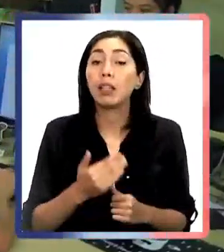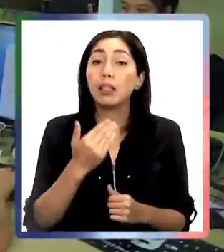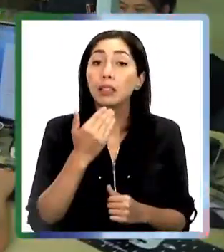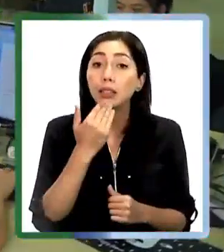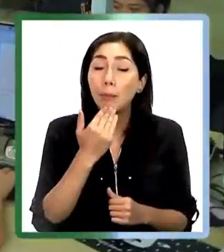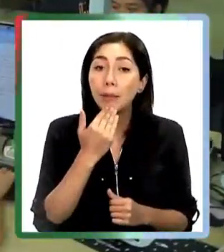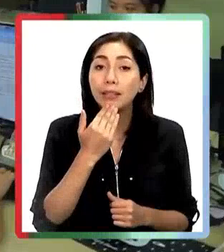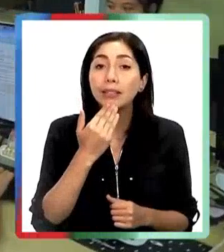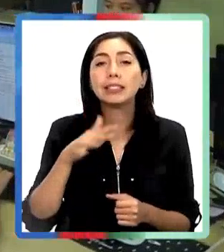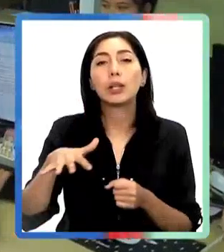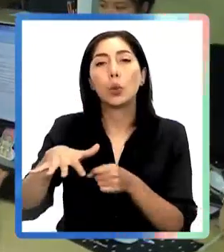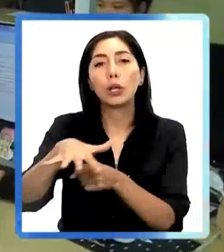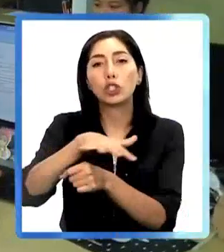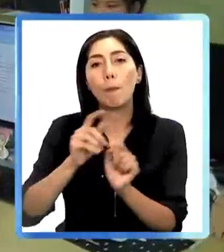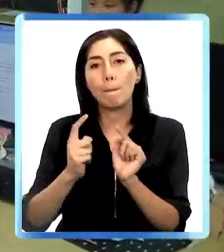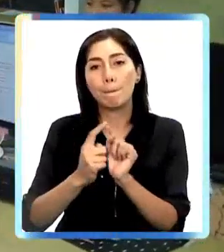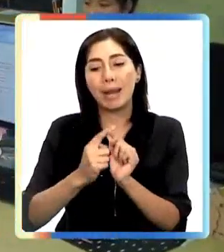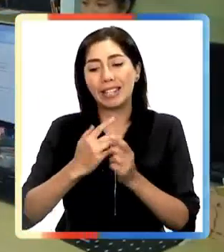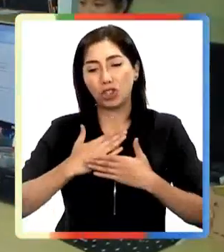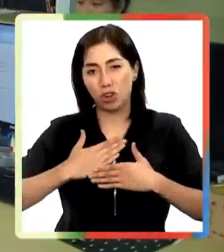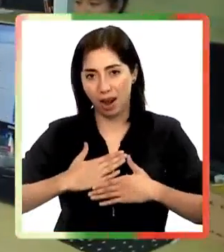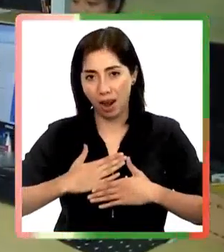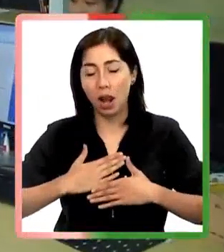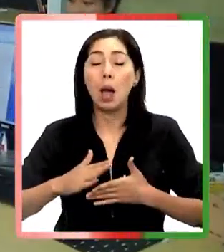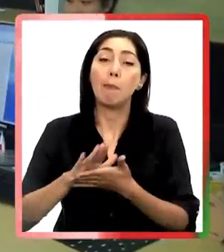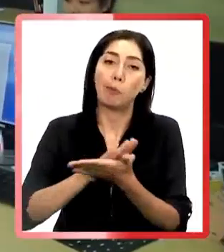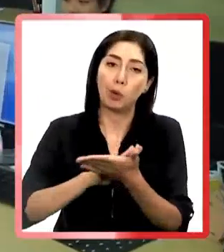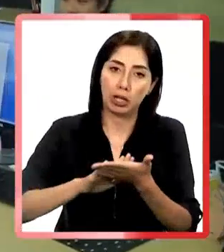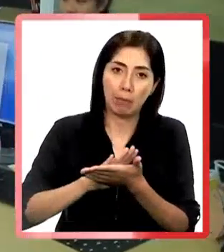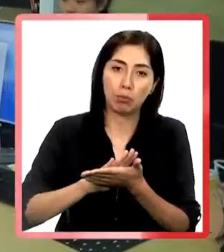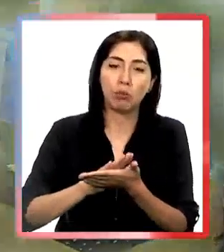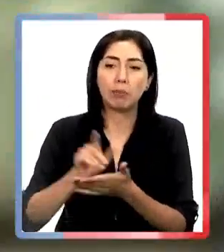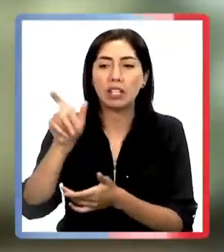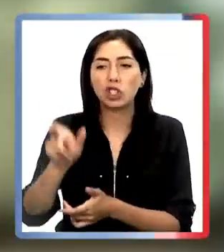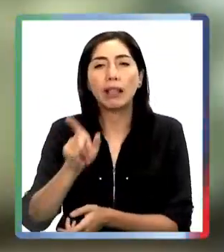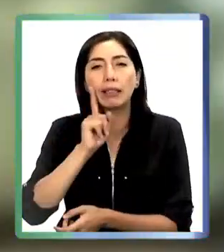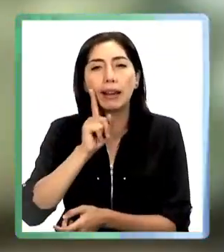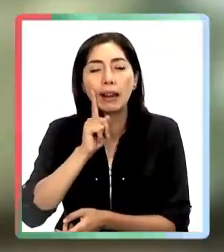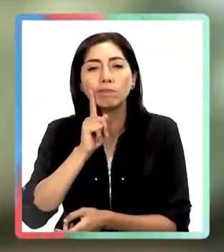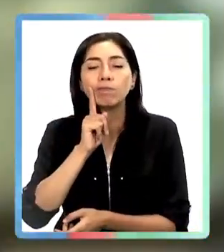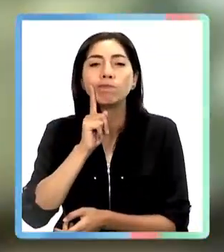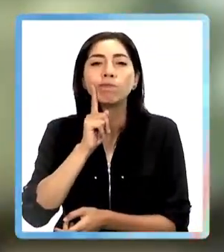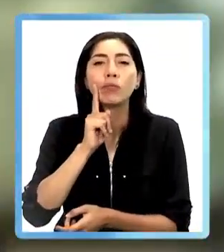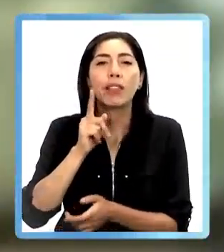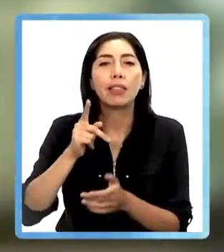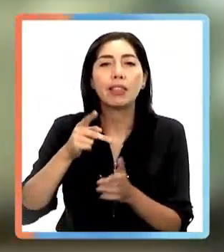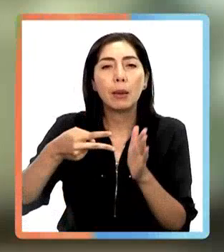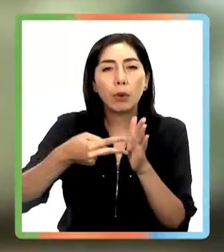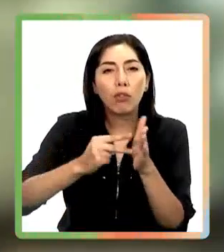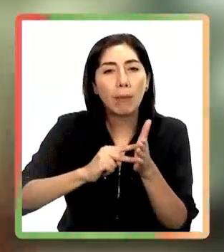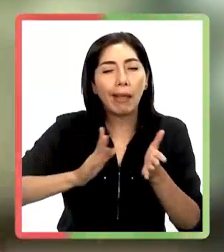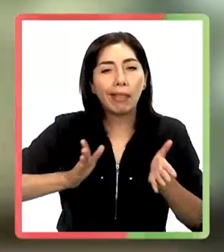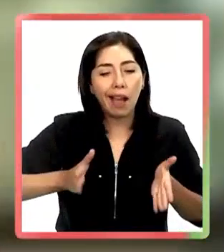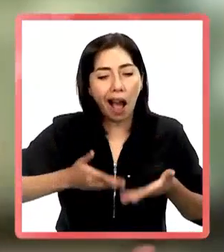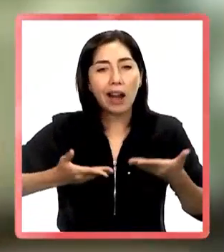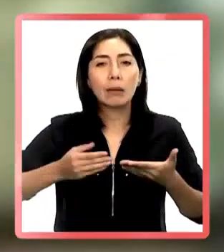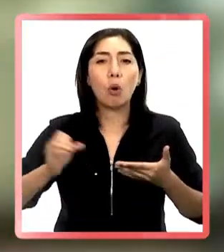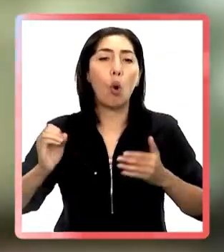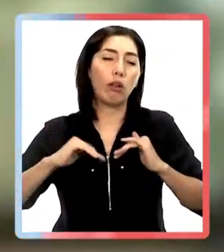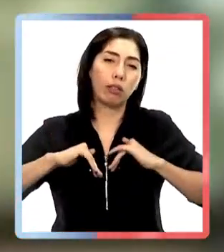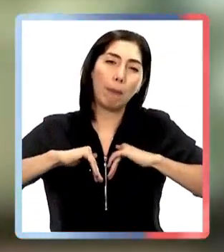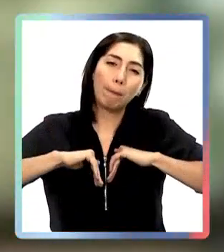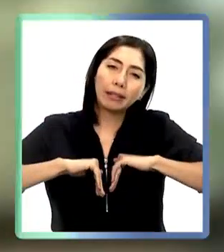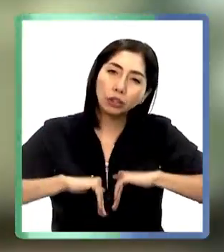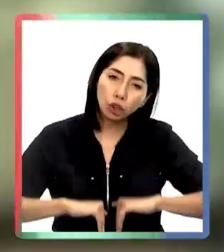parte, situaciones personales. Si es que el individuo, qué sé yo, tiene algún trastorno del ánimo, cuadros ansiosos, cuadros